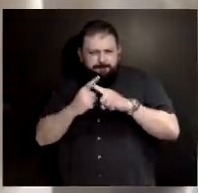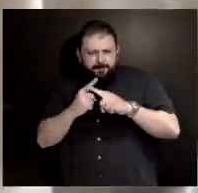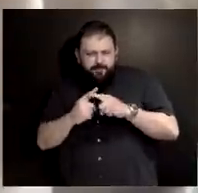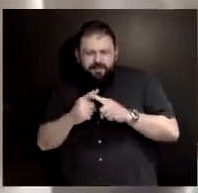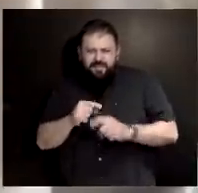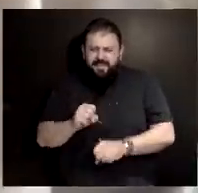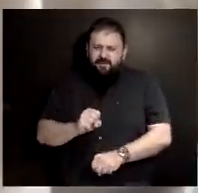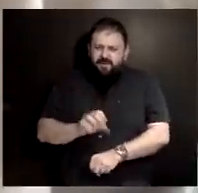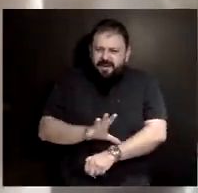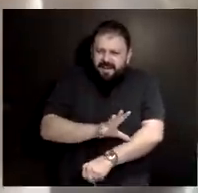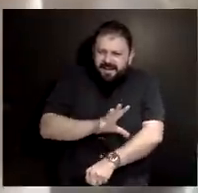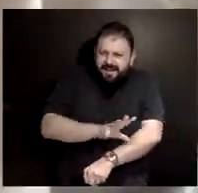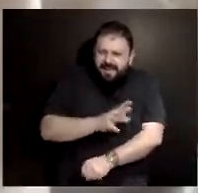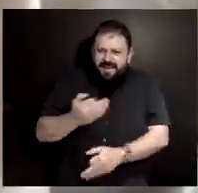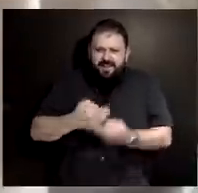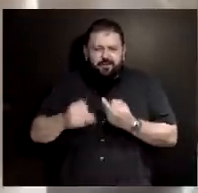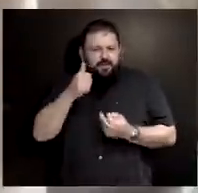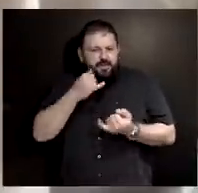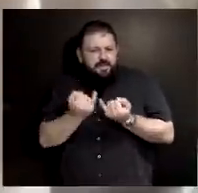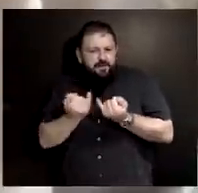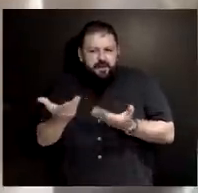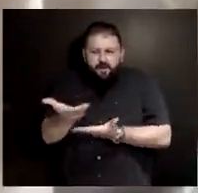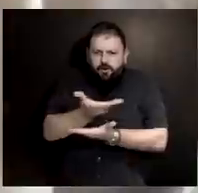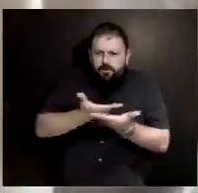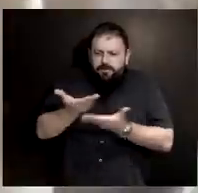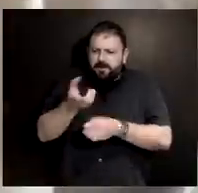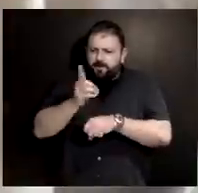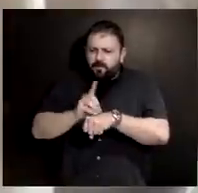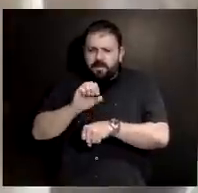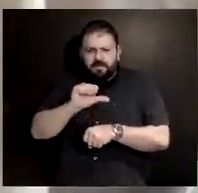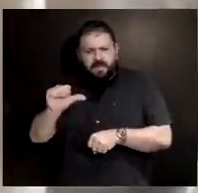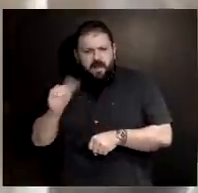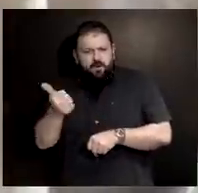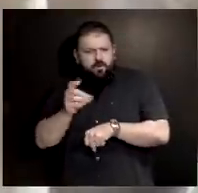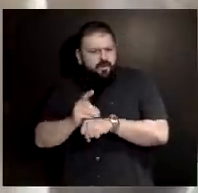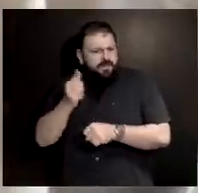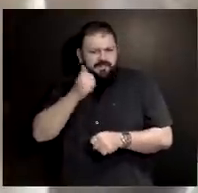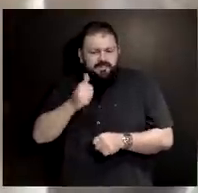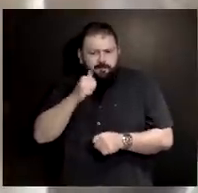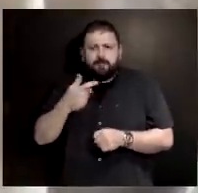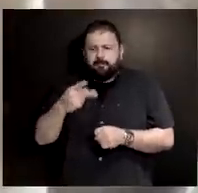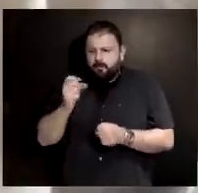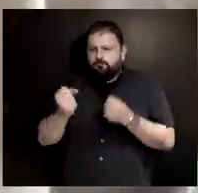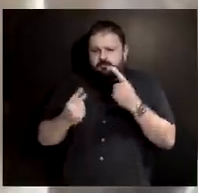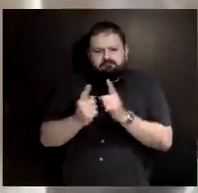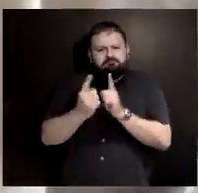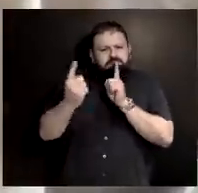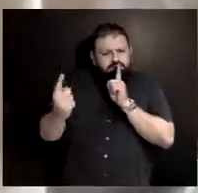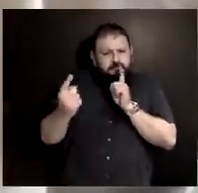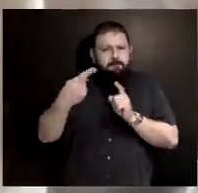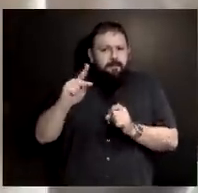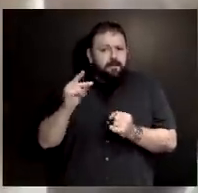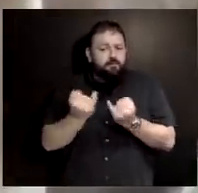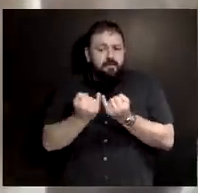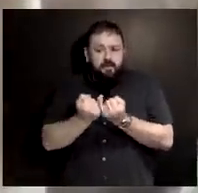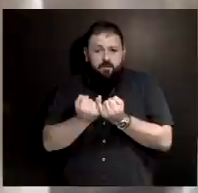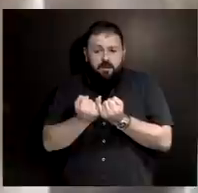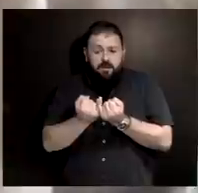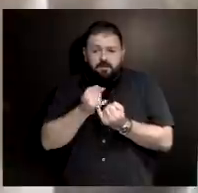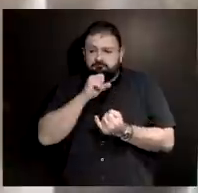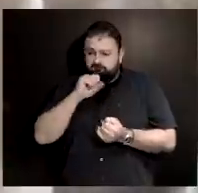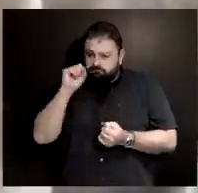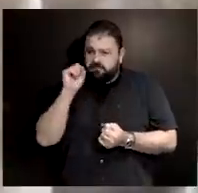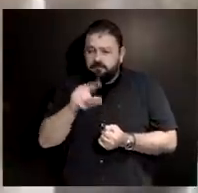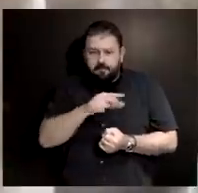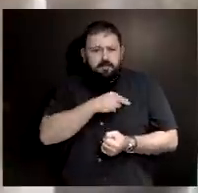ganas de seguir compartiendo un día sí, el otro también, a distancia en algunos momentos, pero al mismo tiempo también